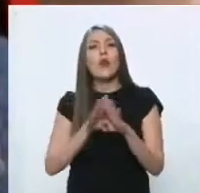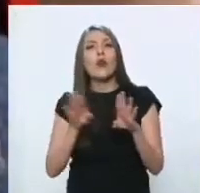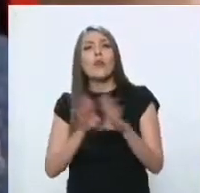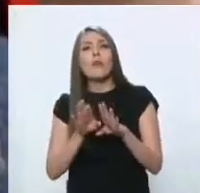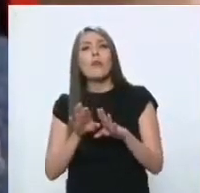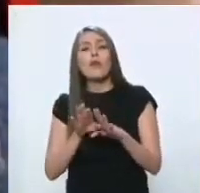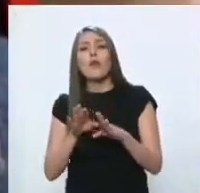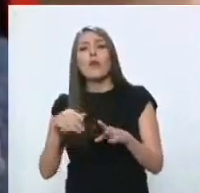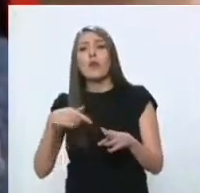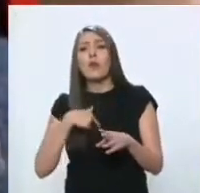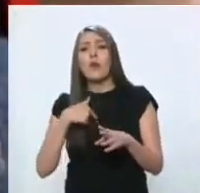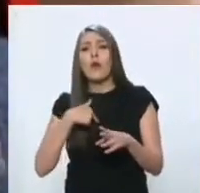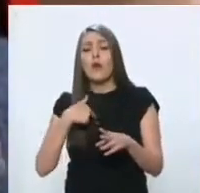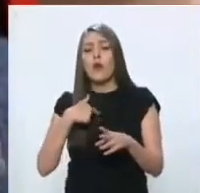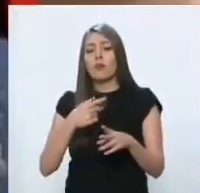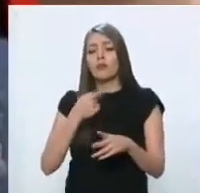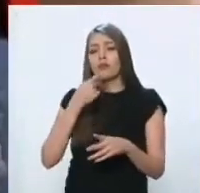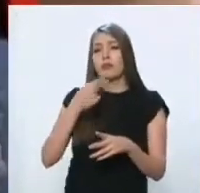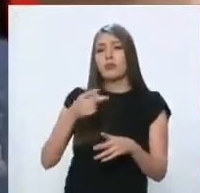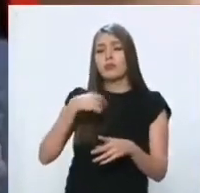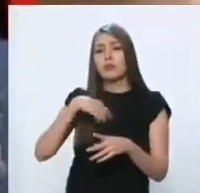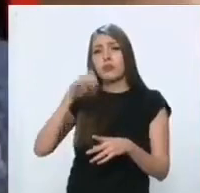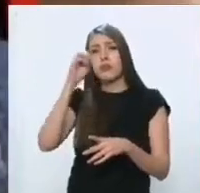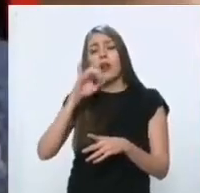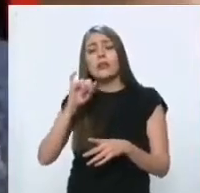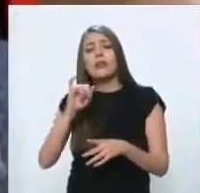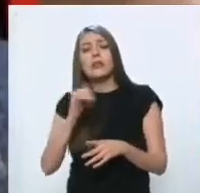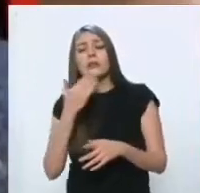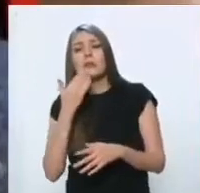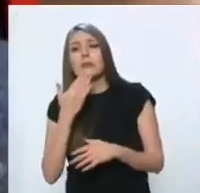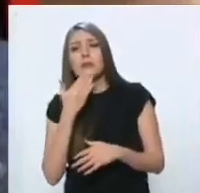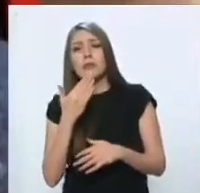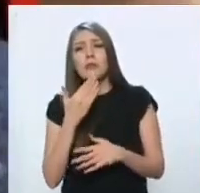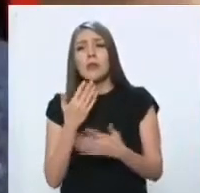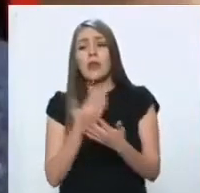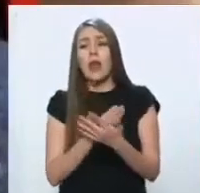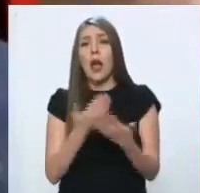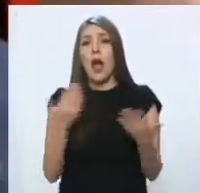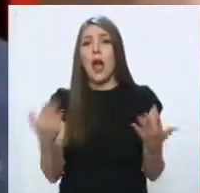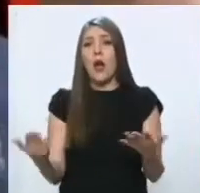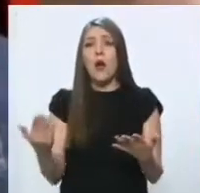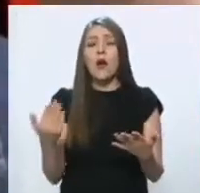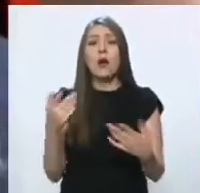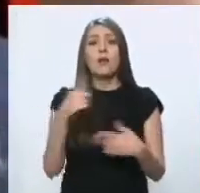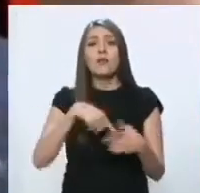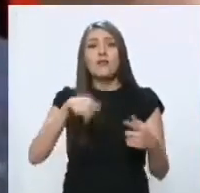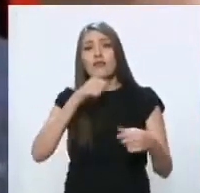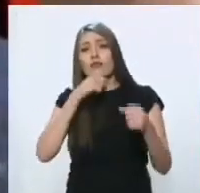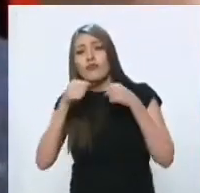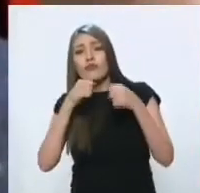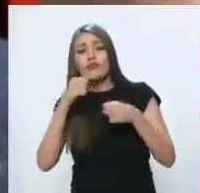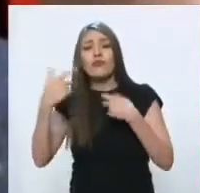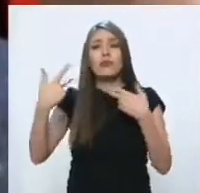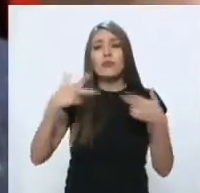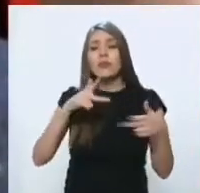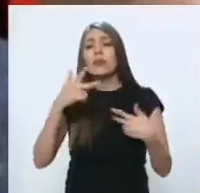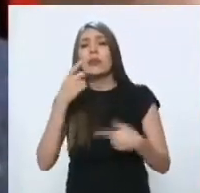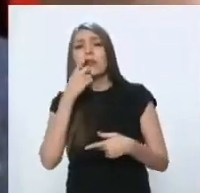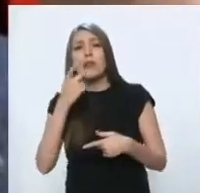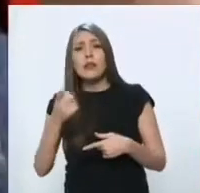diga. Ahora parece que los medios de comunicación están diciendo... ya sé que no me